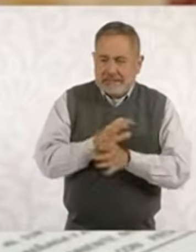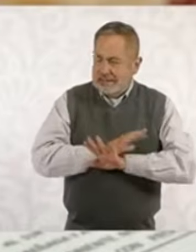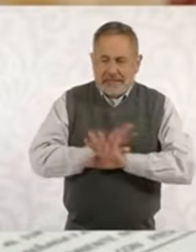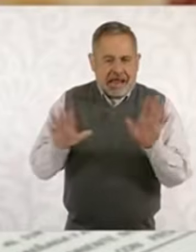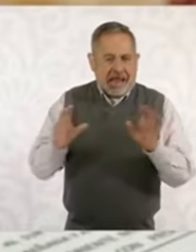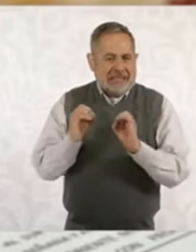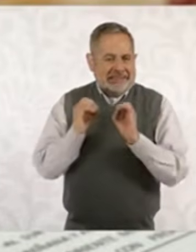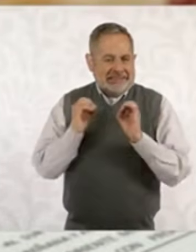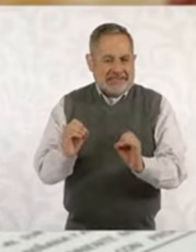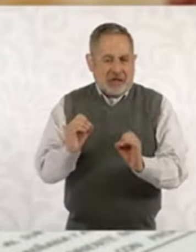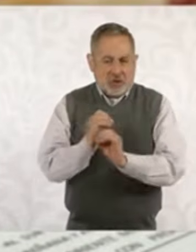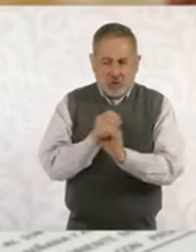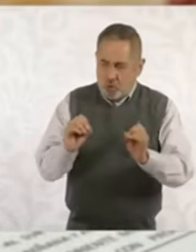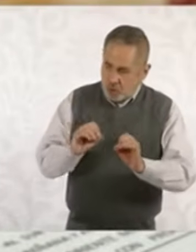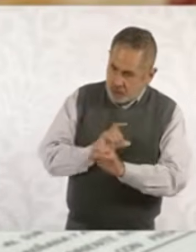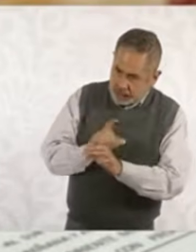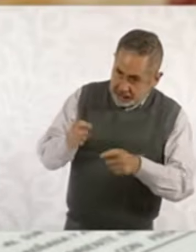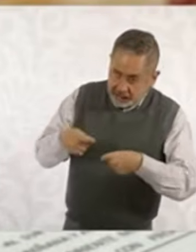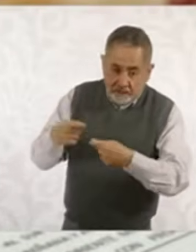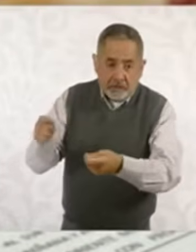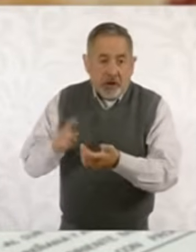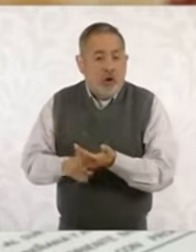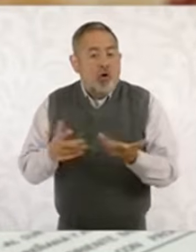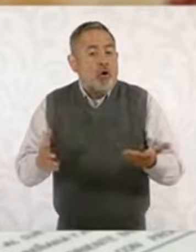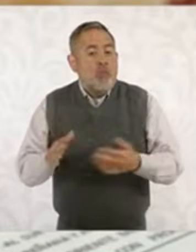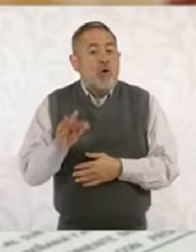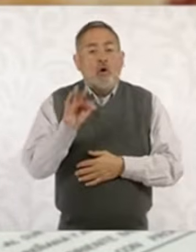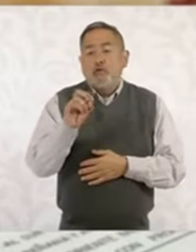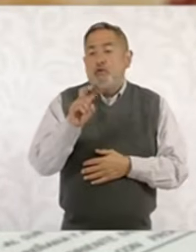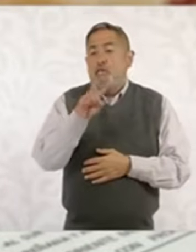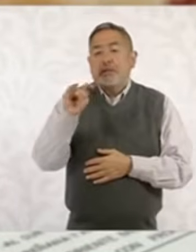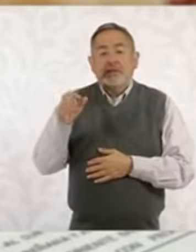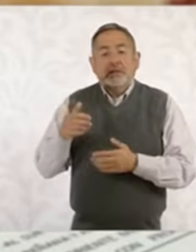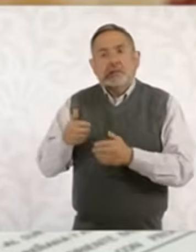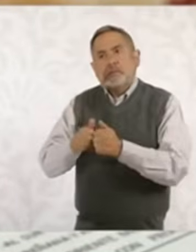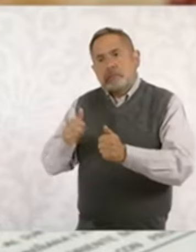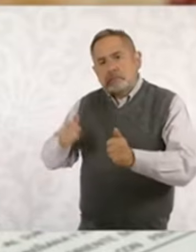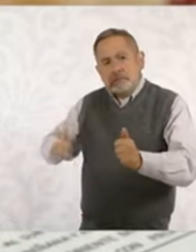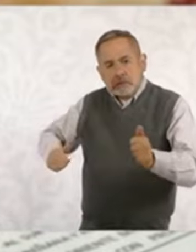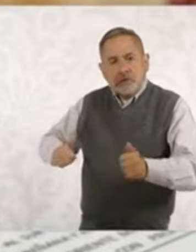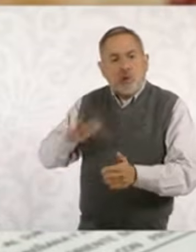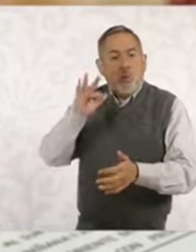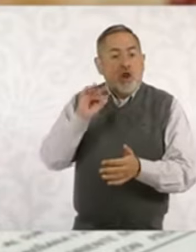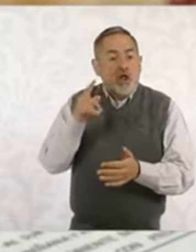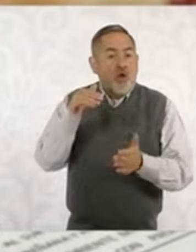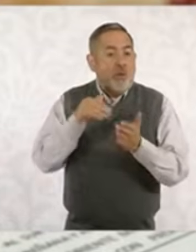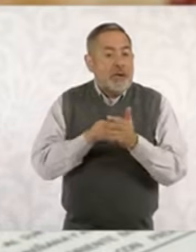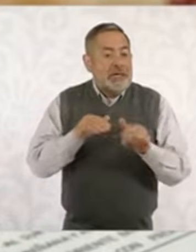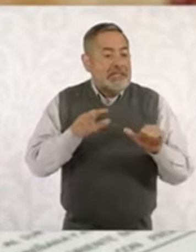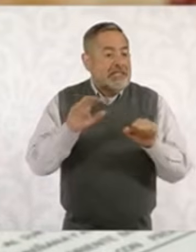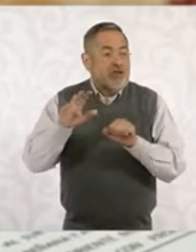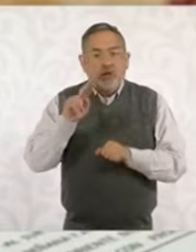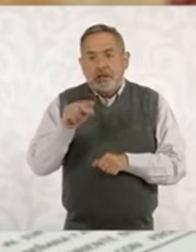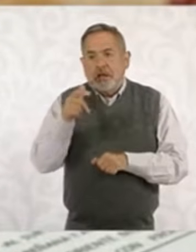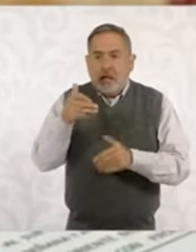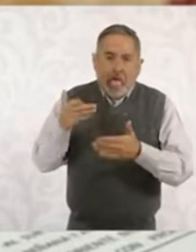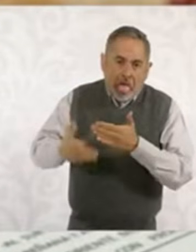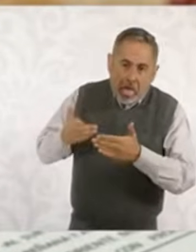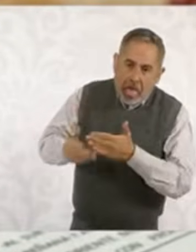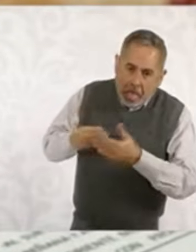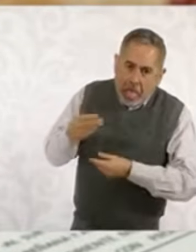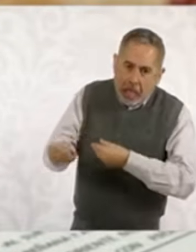hipoteca, decirles que encontramos al Foviste con un rezago de más de 41,686 testimonios y alcanzamos